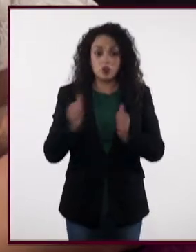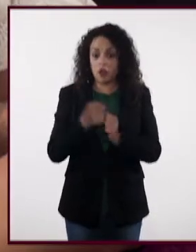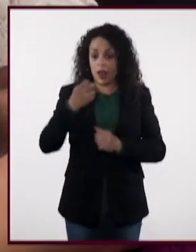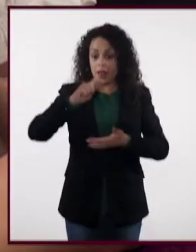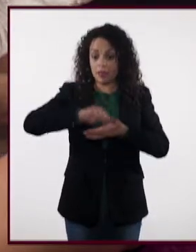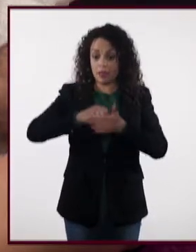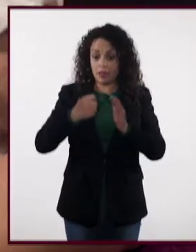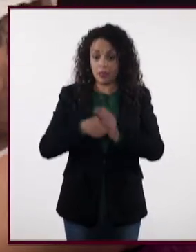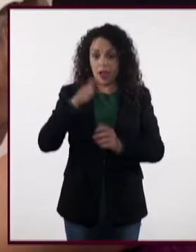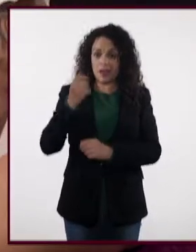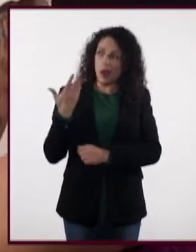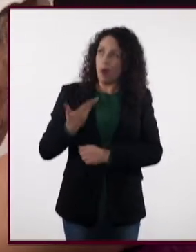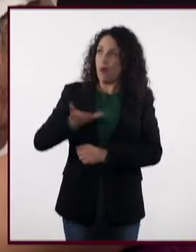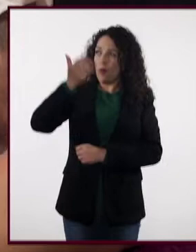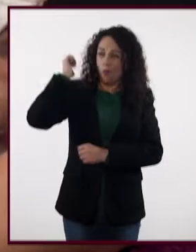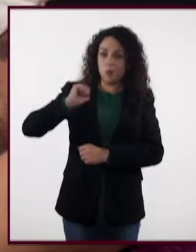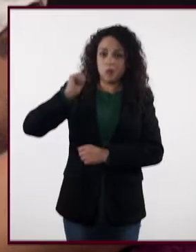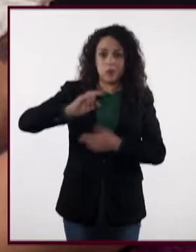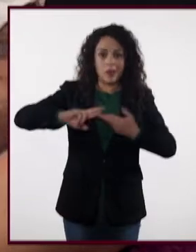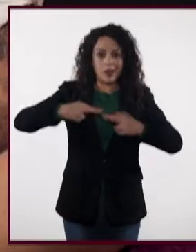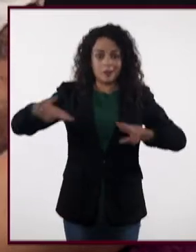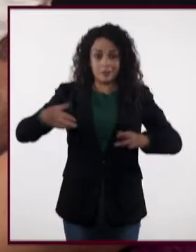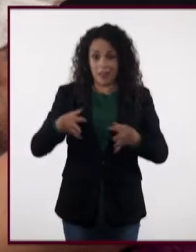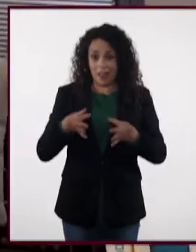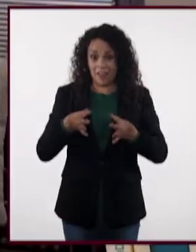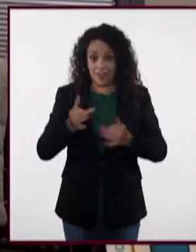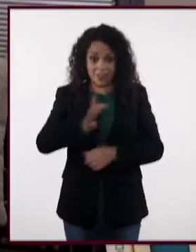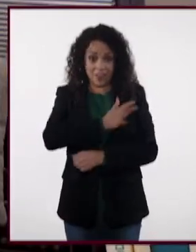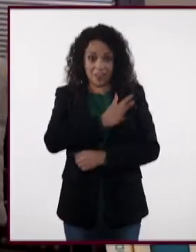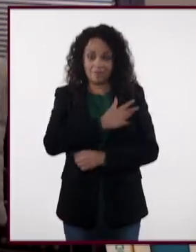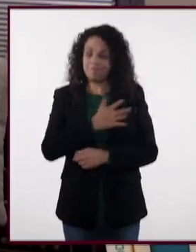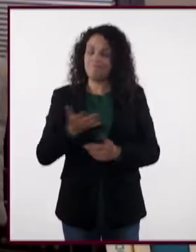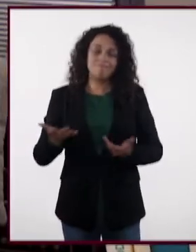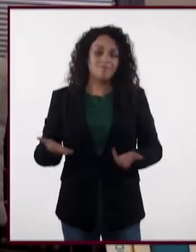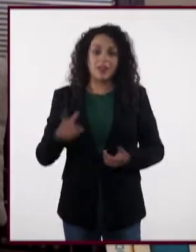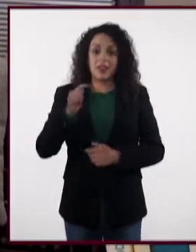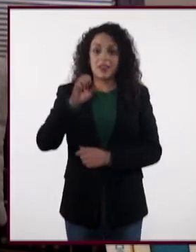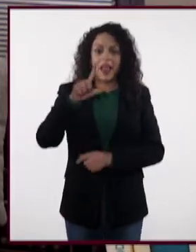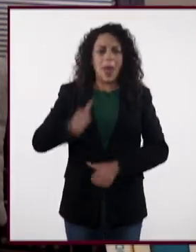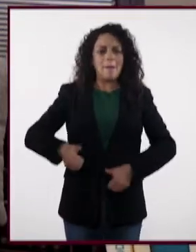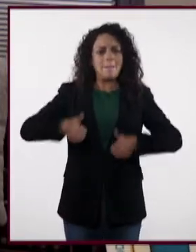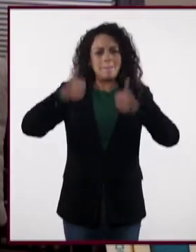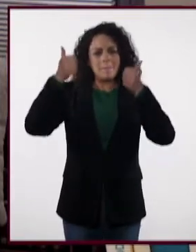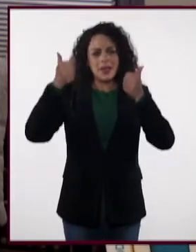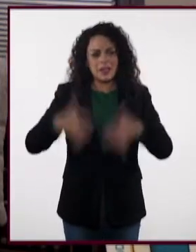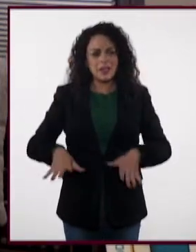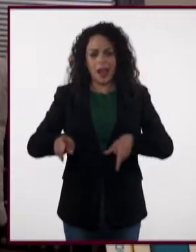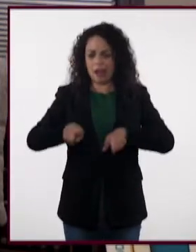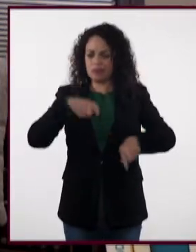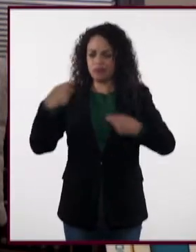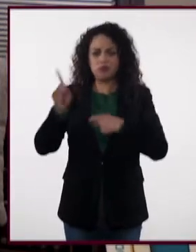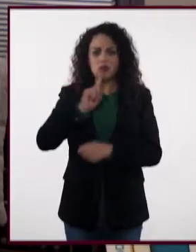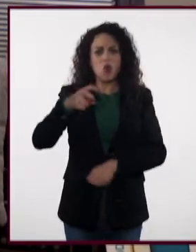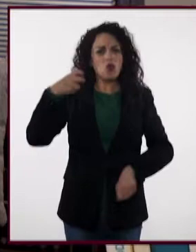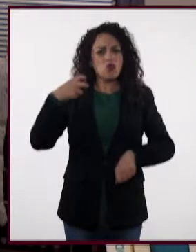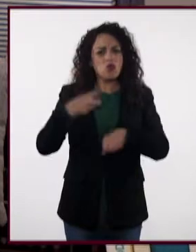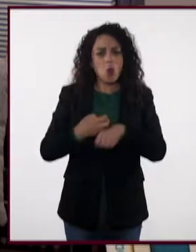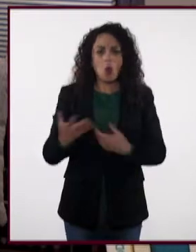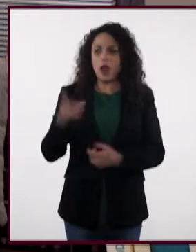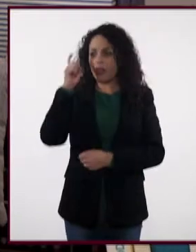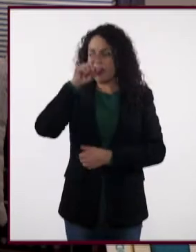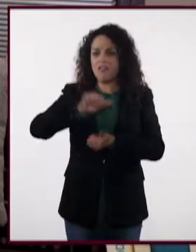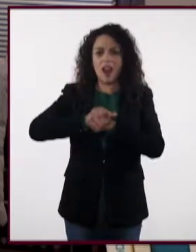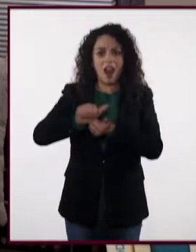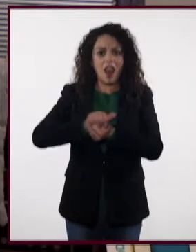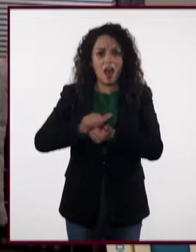de hilado, los resultados no eran muy finos, que digamos. Las telas eran pesadas, poco flexibles, poco lavables,